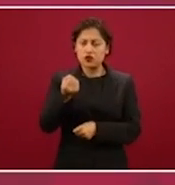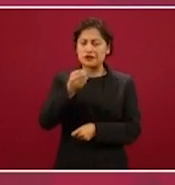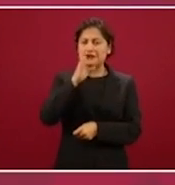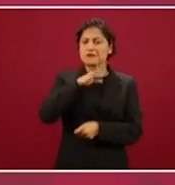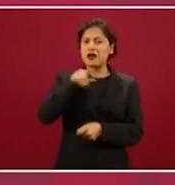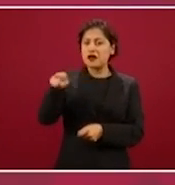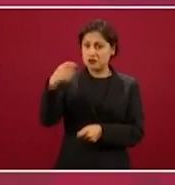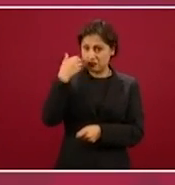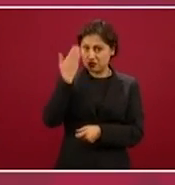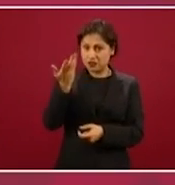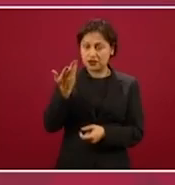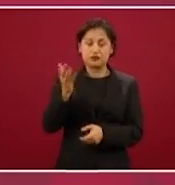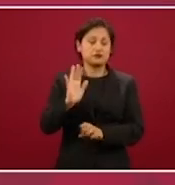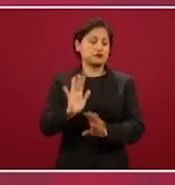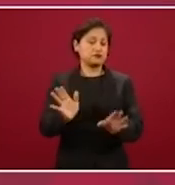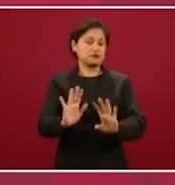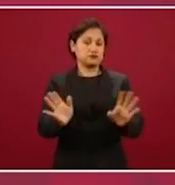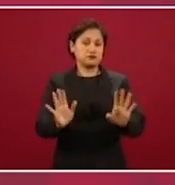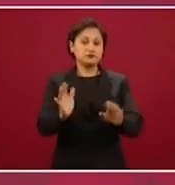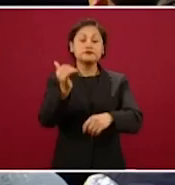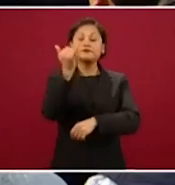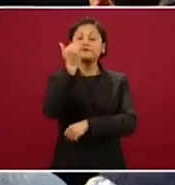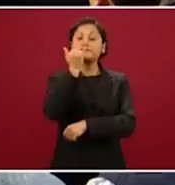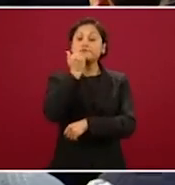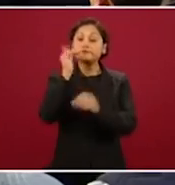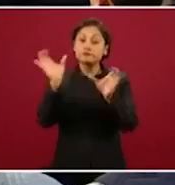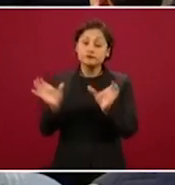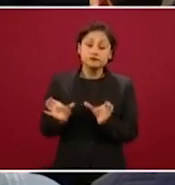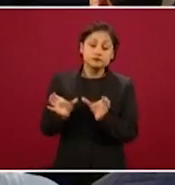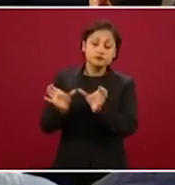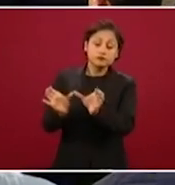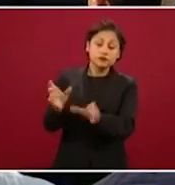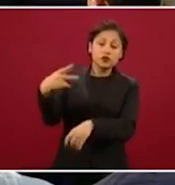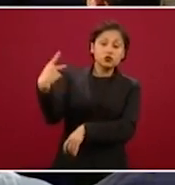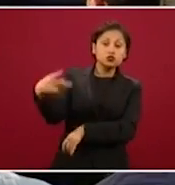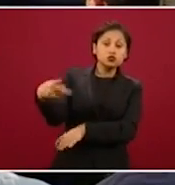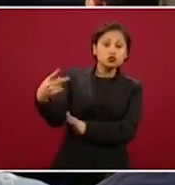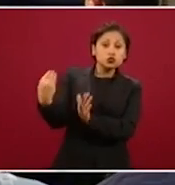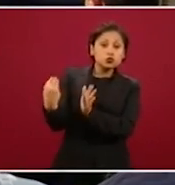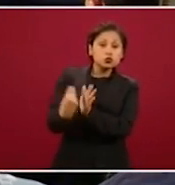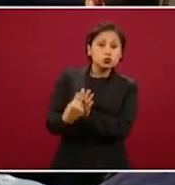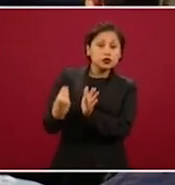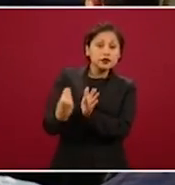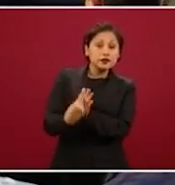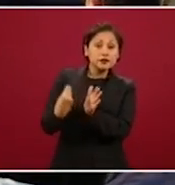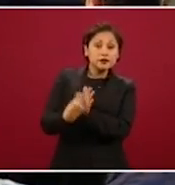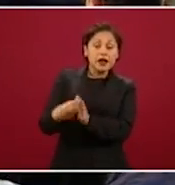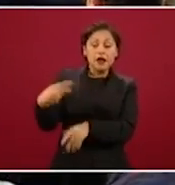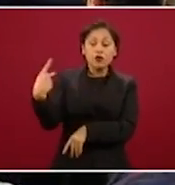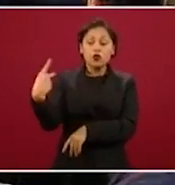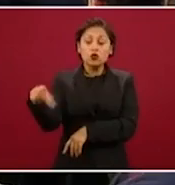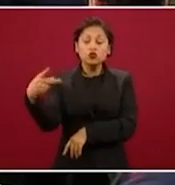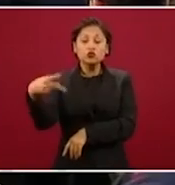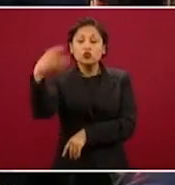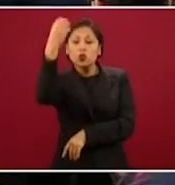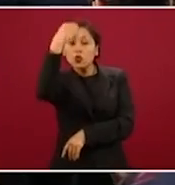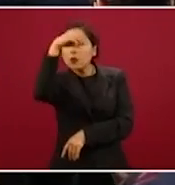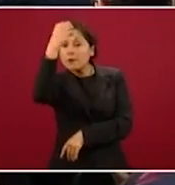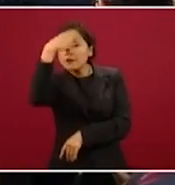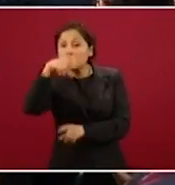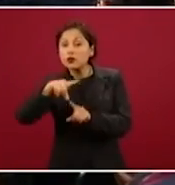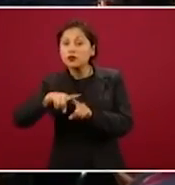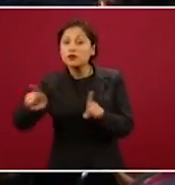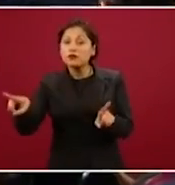porque es así, sus intereses personales, sus diferencias con nosotros,